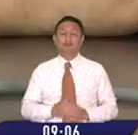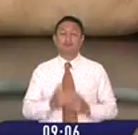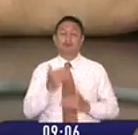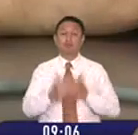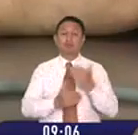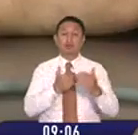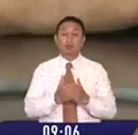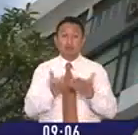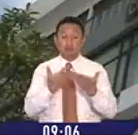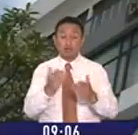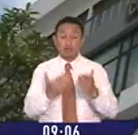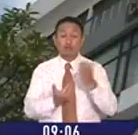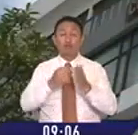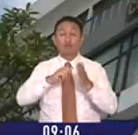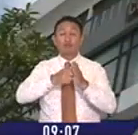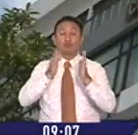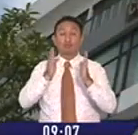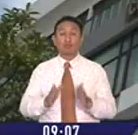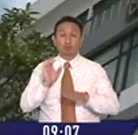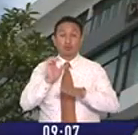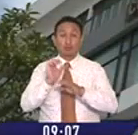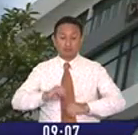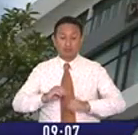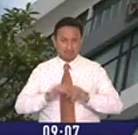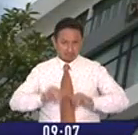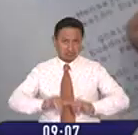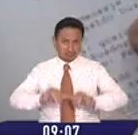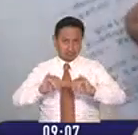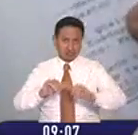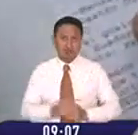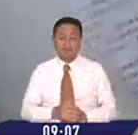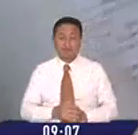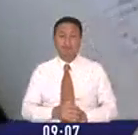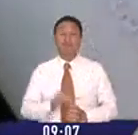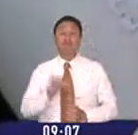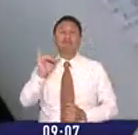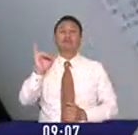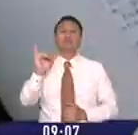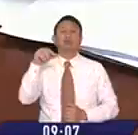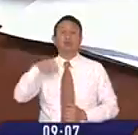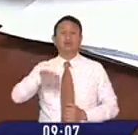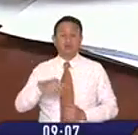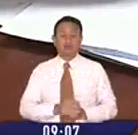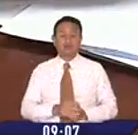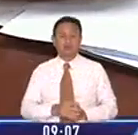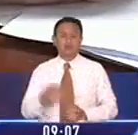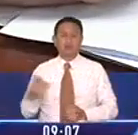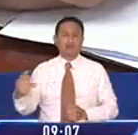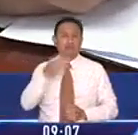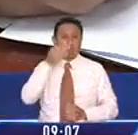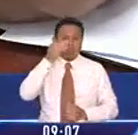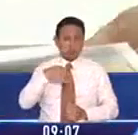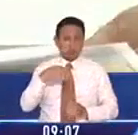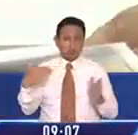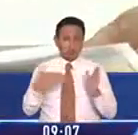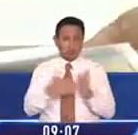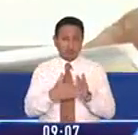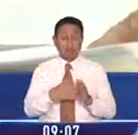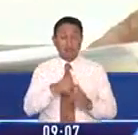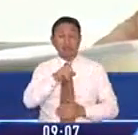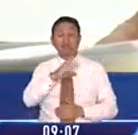de designación del Contralor General del Estado sigue su curso. Para este sábado están llamados a rendir el examen de oposición